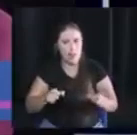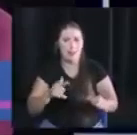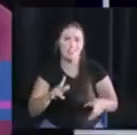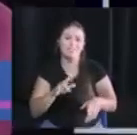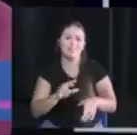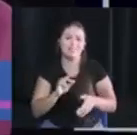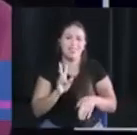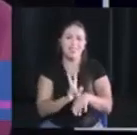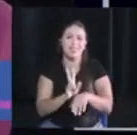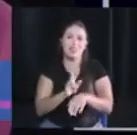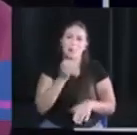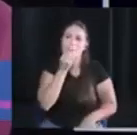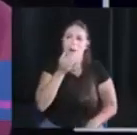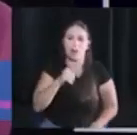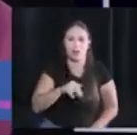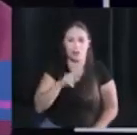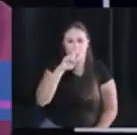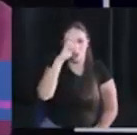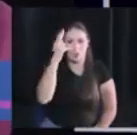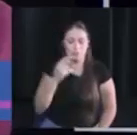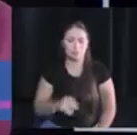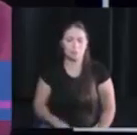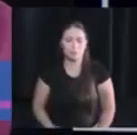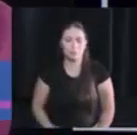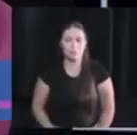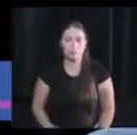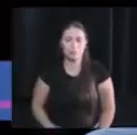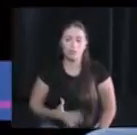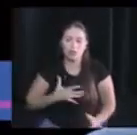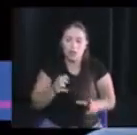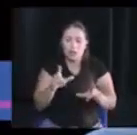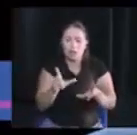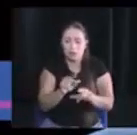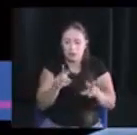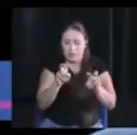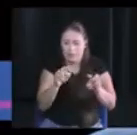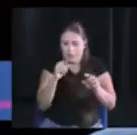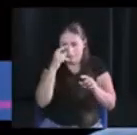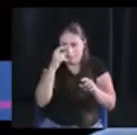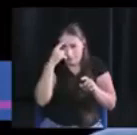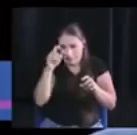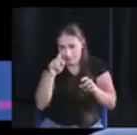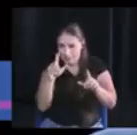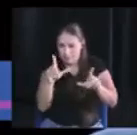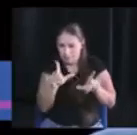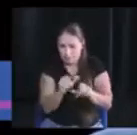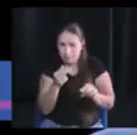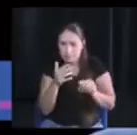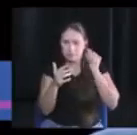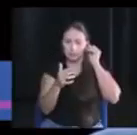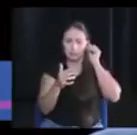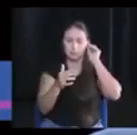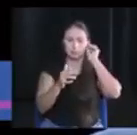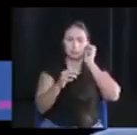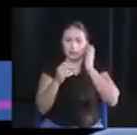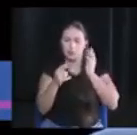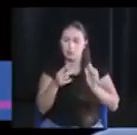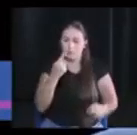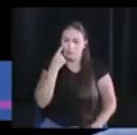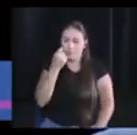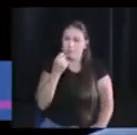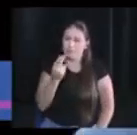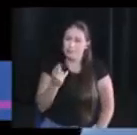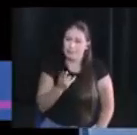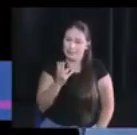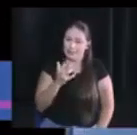defendiendo lo mejor del Uruguay. Porque es así que sería, quiero cerrar un poquito con esto, pero la verdad que me hiciste notar una curiosidad